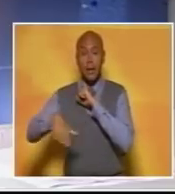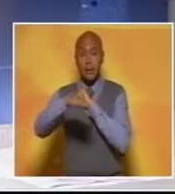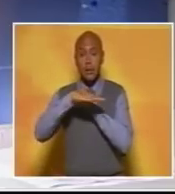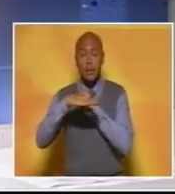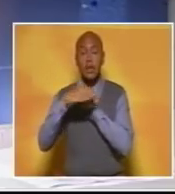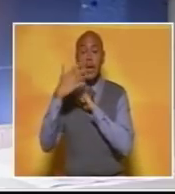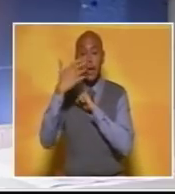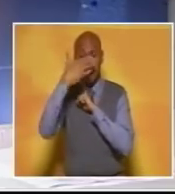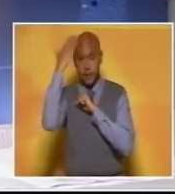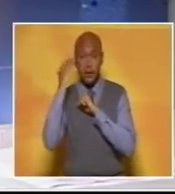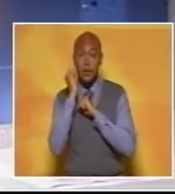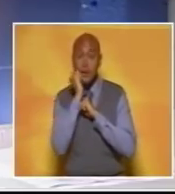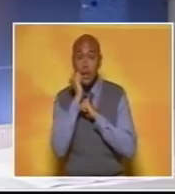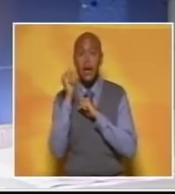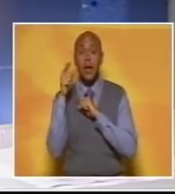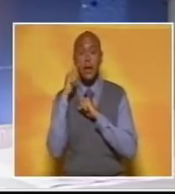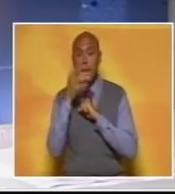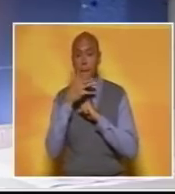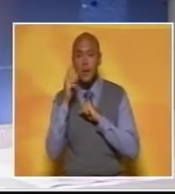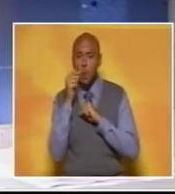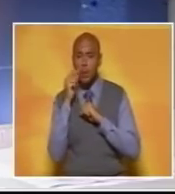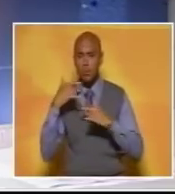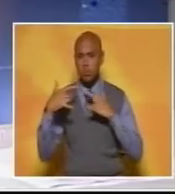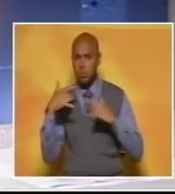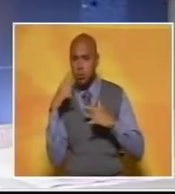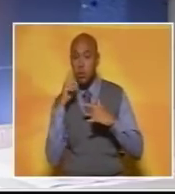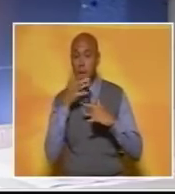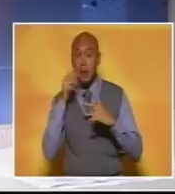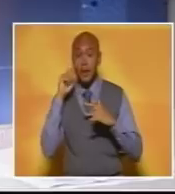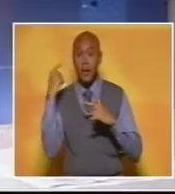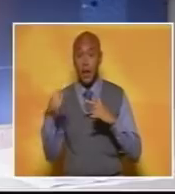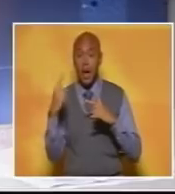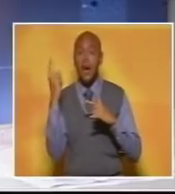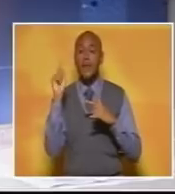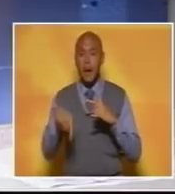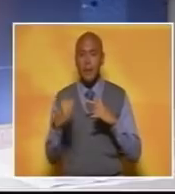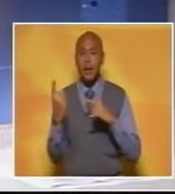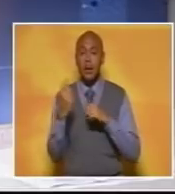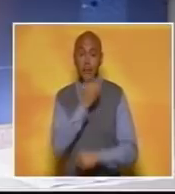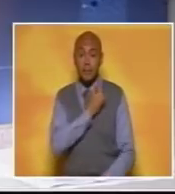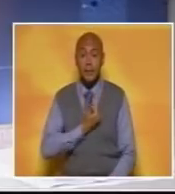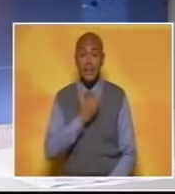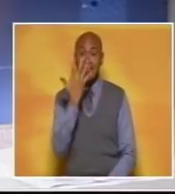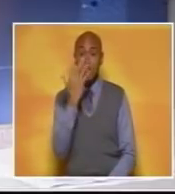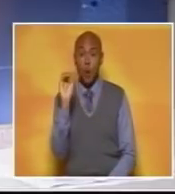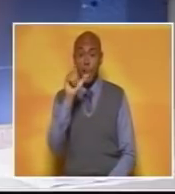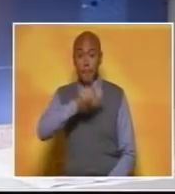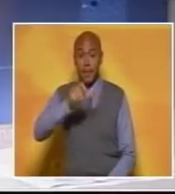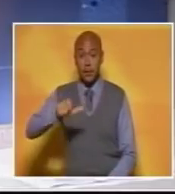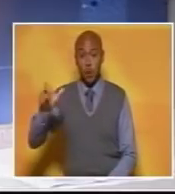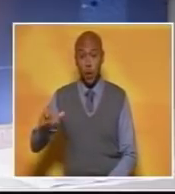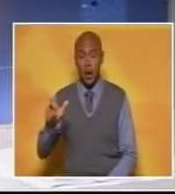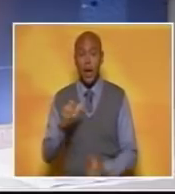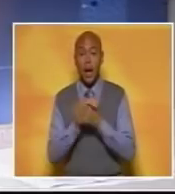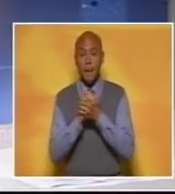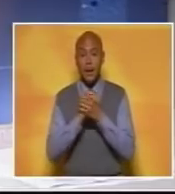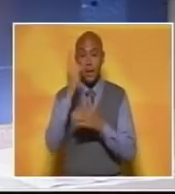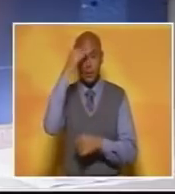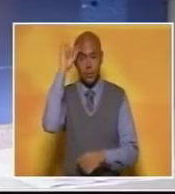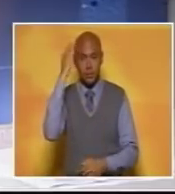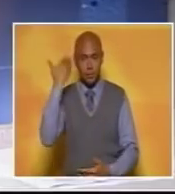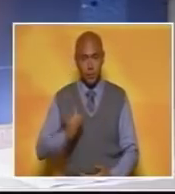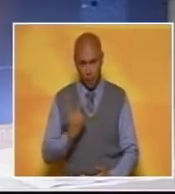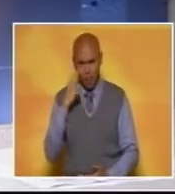de Miranda durante el concierto de trap de Neutro Shorty, donde también resultaron heridas 50 personas. Nelcy Oviedo con la